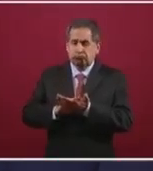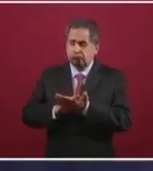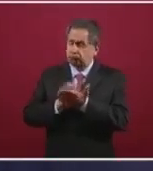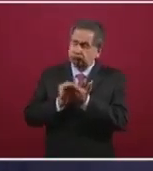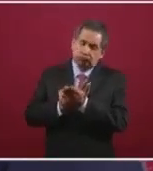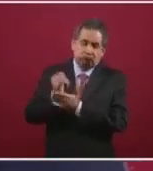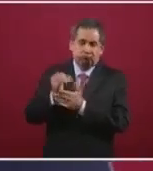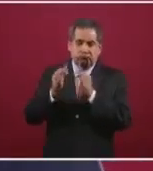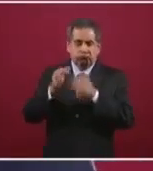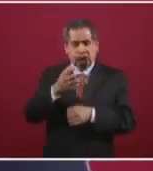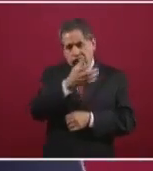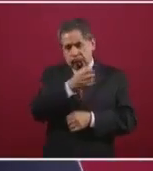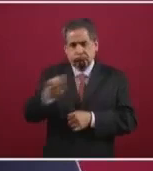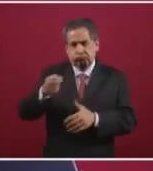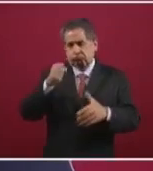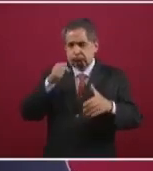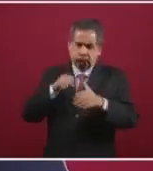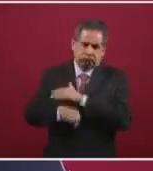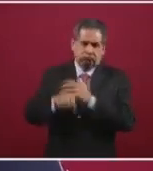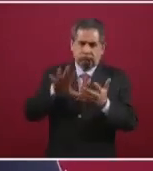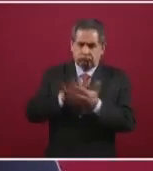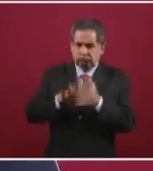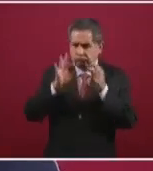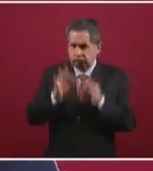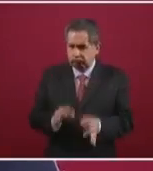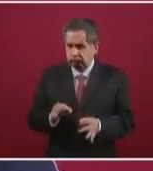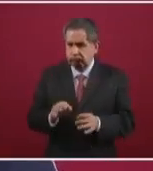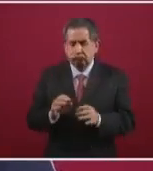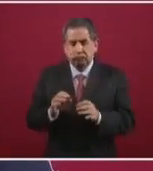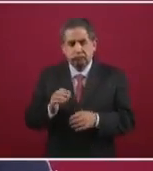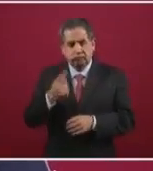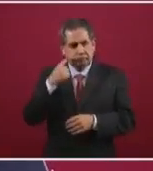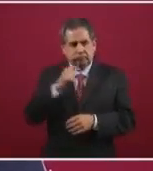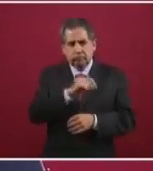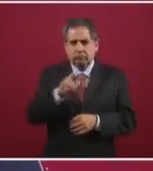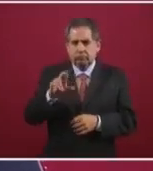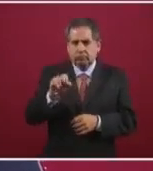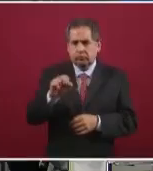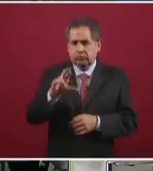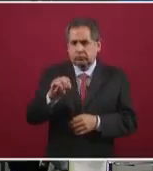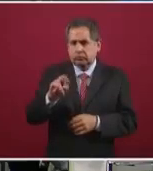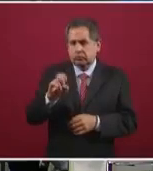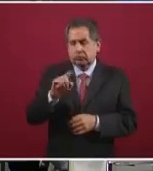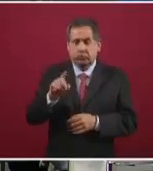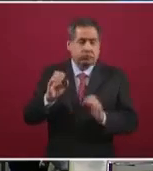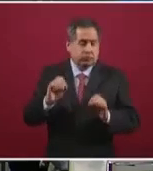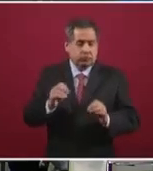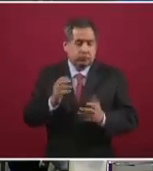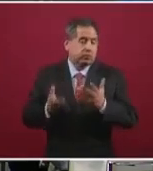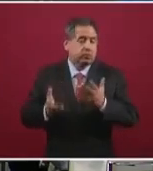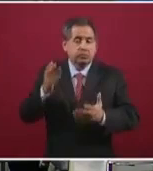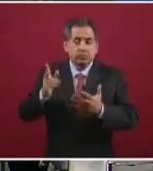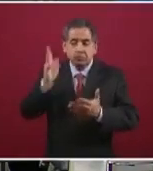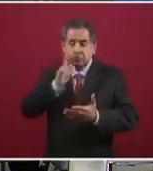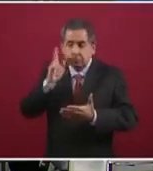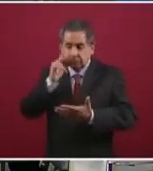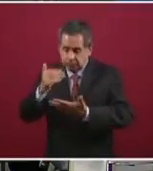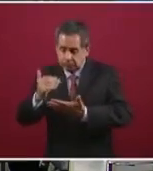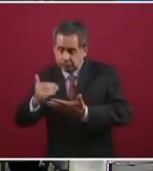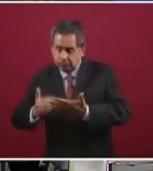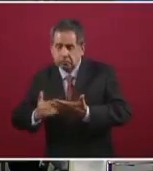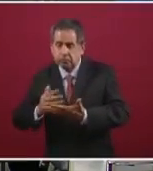formalmente presa a Rosario Robles de acuerdo al